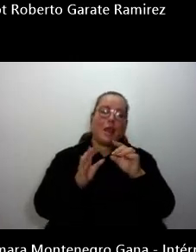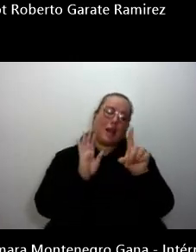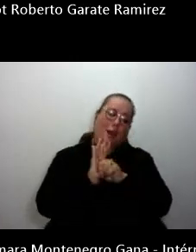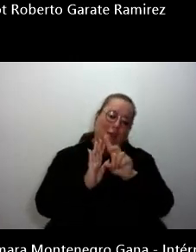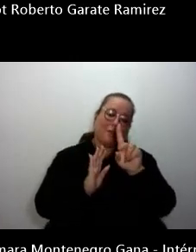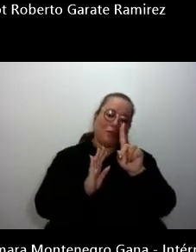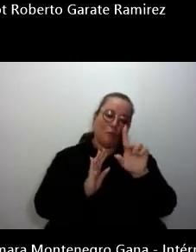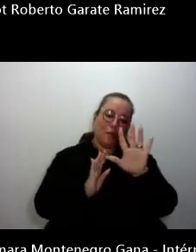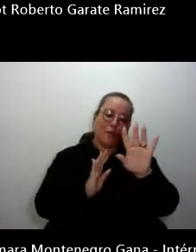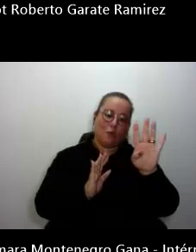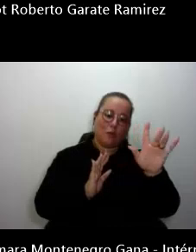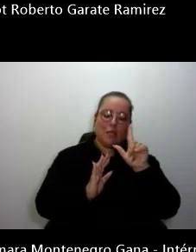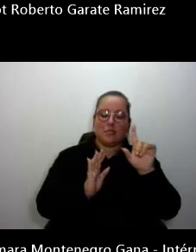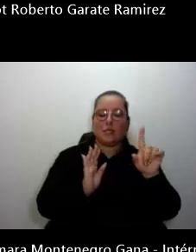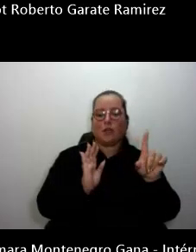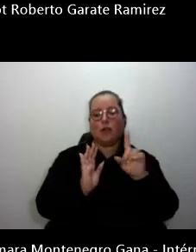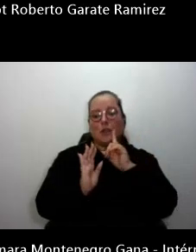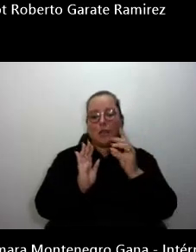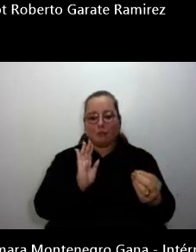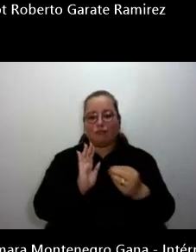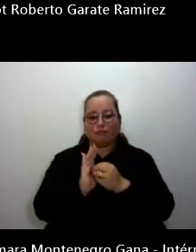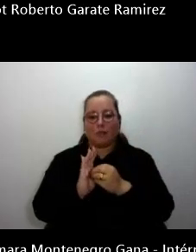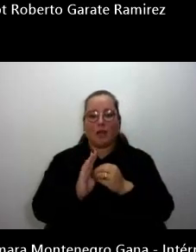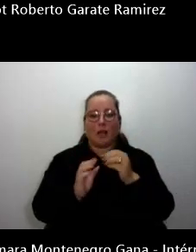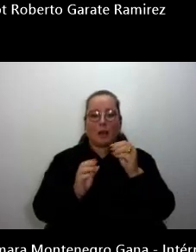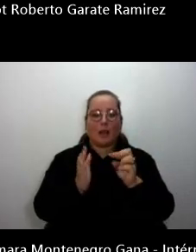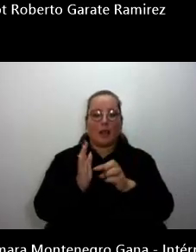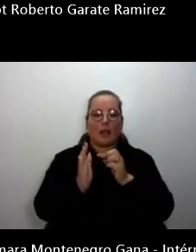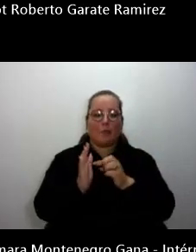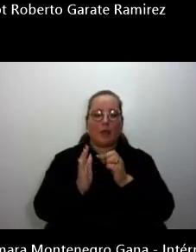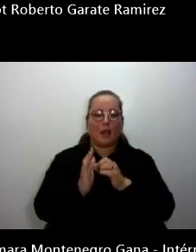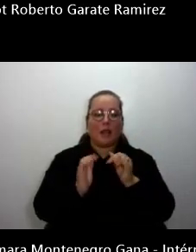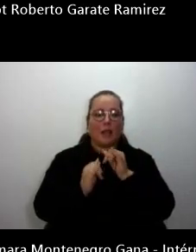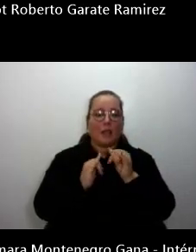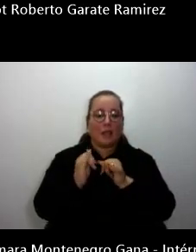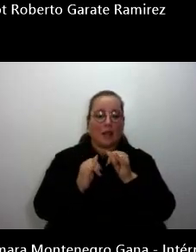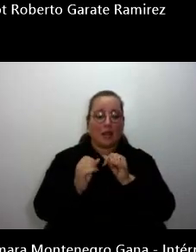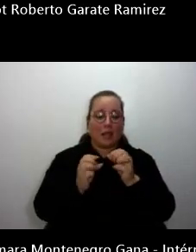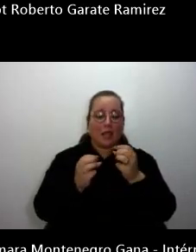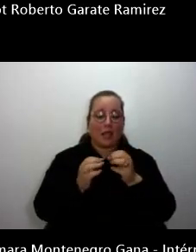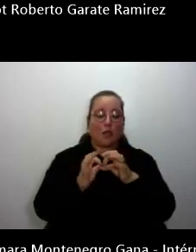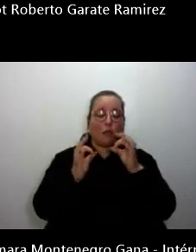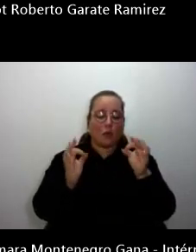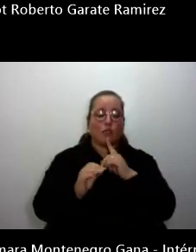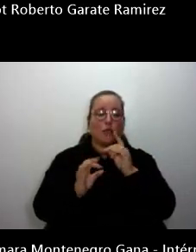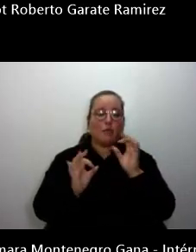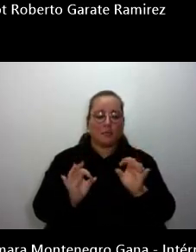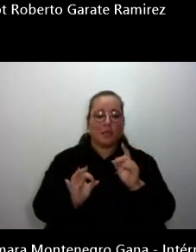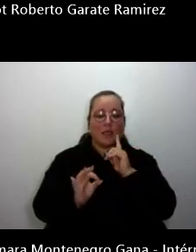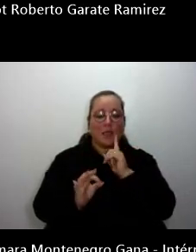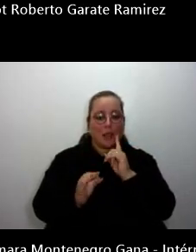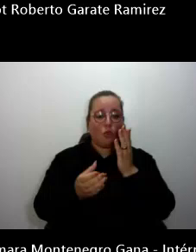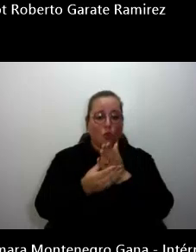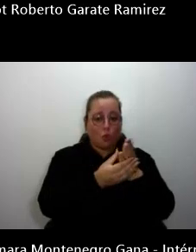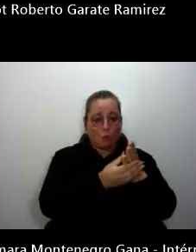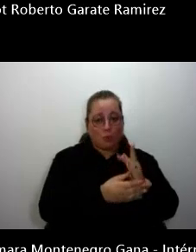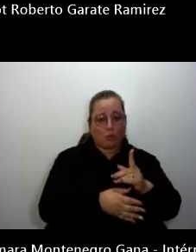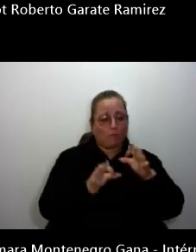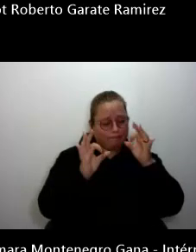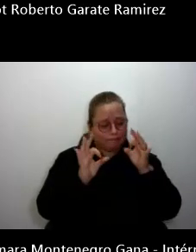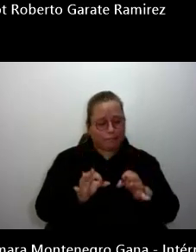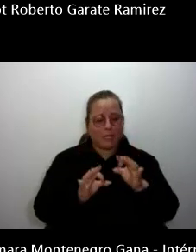están disponibles en la página de Educación Especial. Por lo tanto, ahí también invitarles a revisar los documentos oficiales constantemente. Sabemos